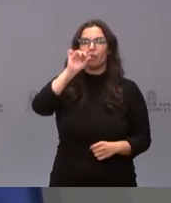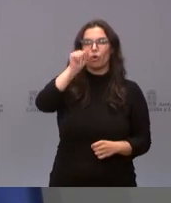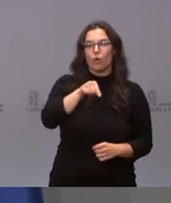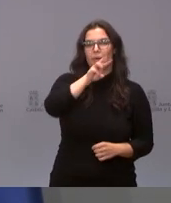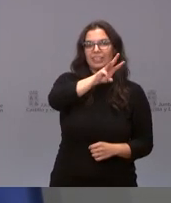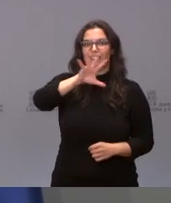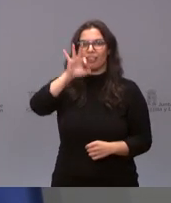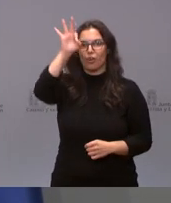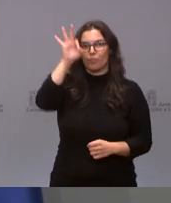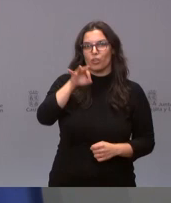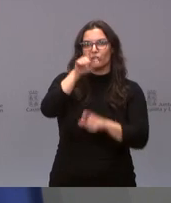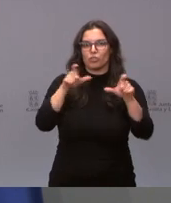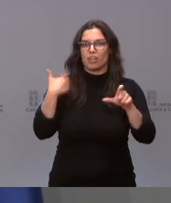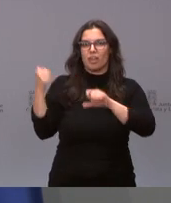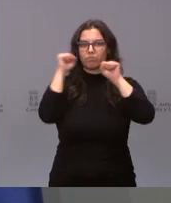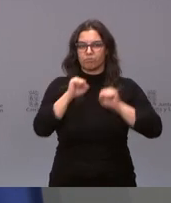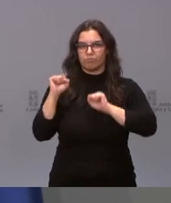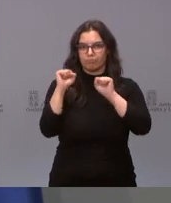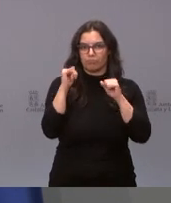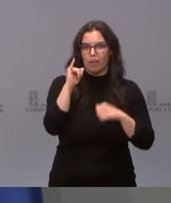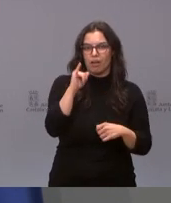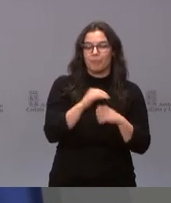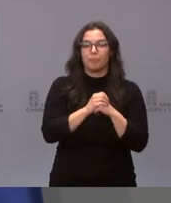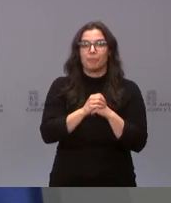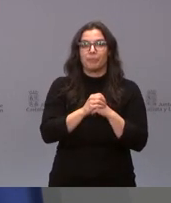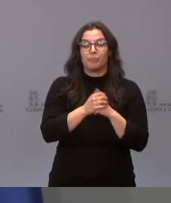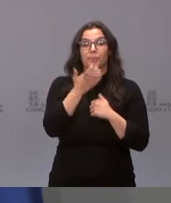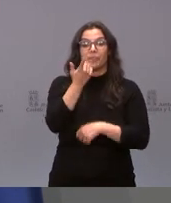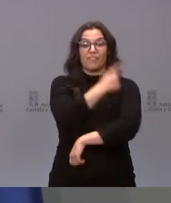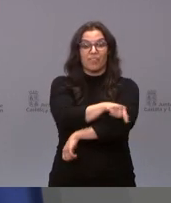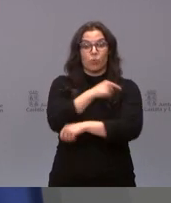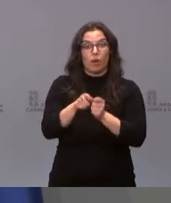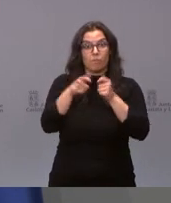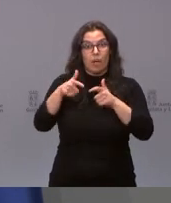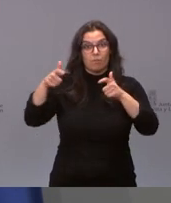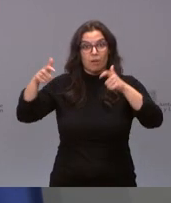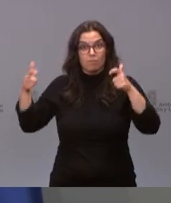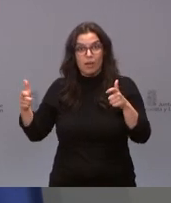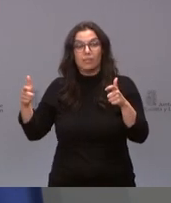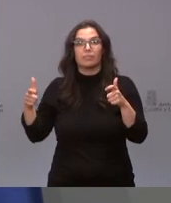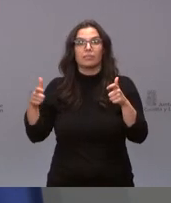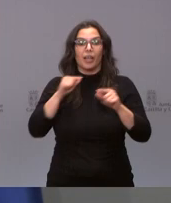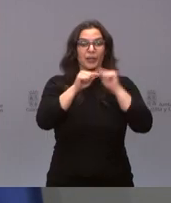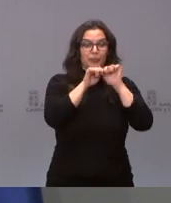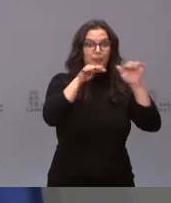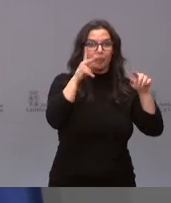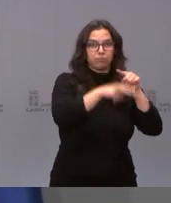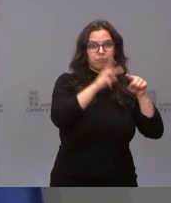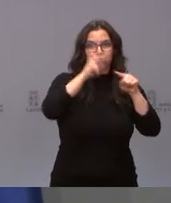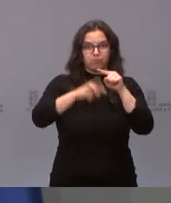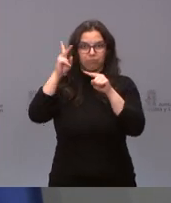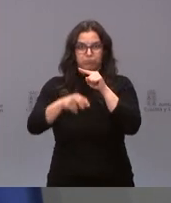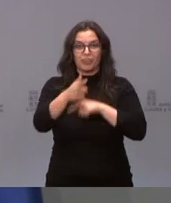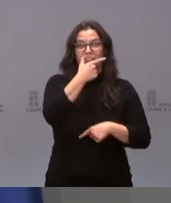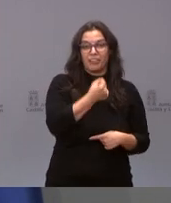35 por ciento de la población cuanta más población estemos inmunizando menos cadenas de transmisión quedarán libres y por lo